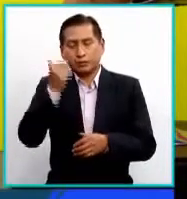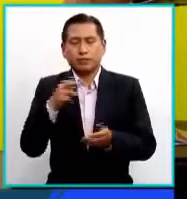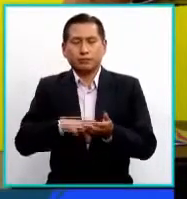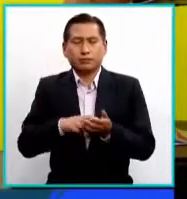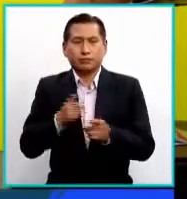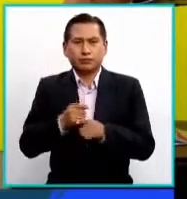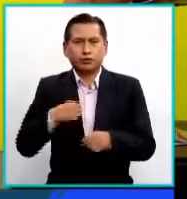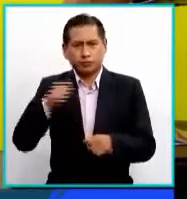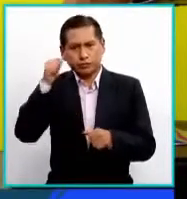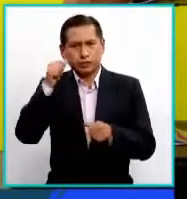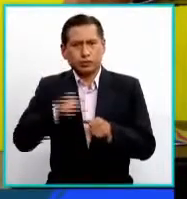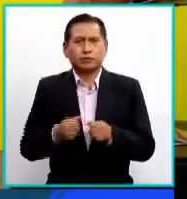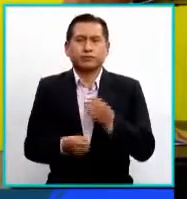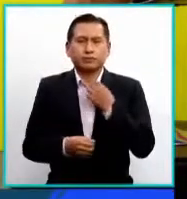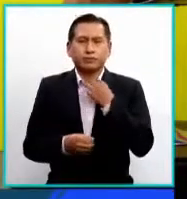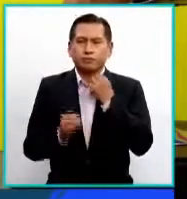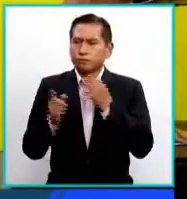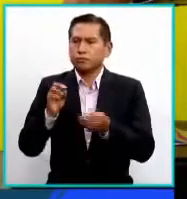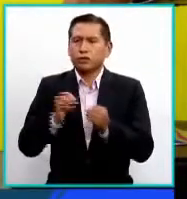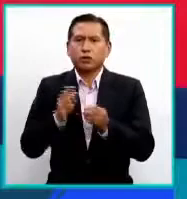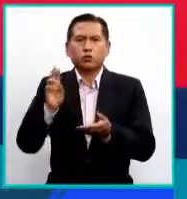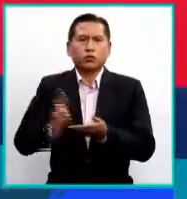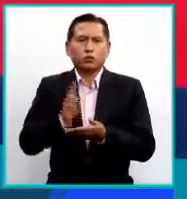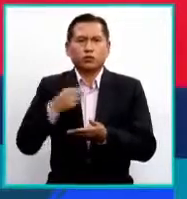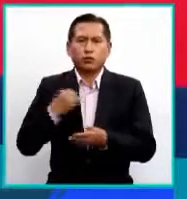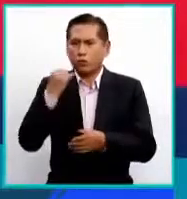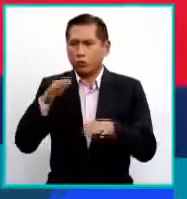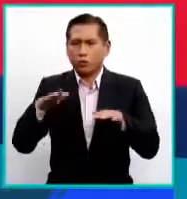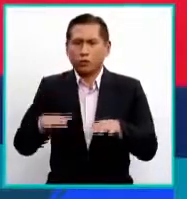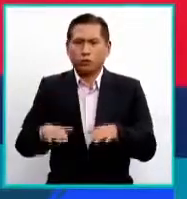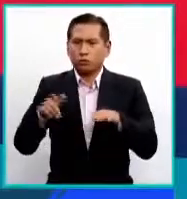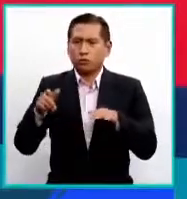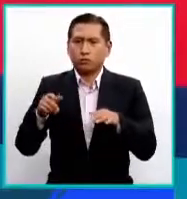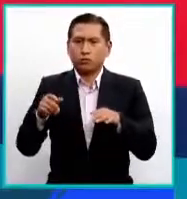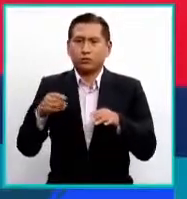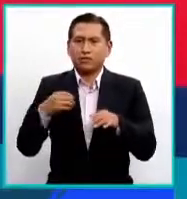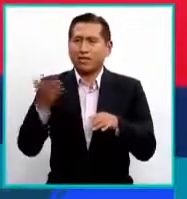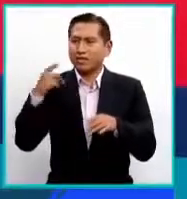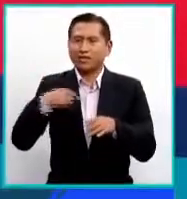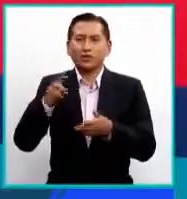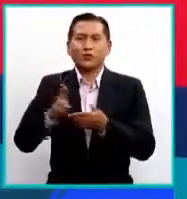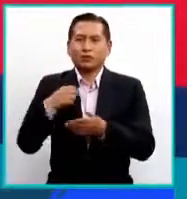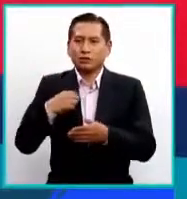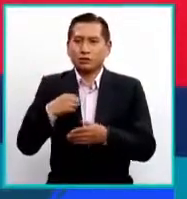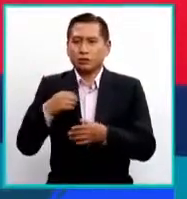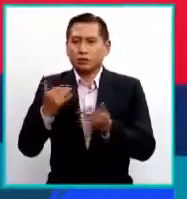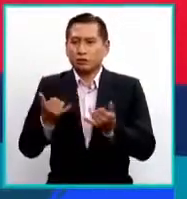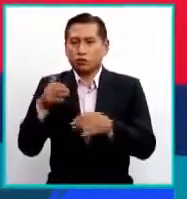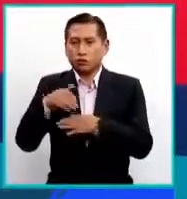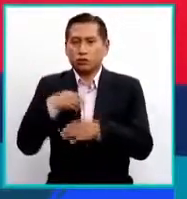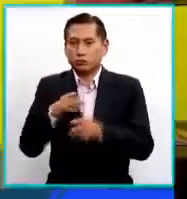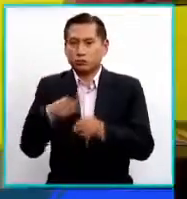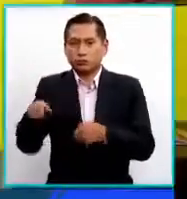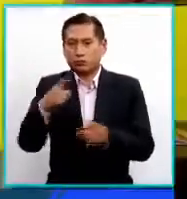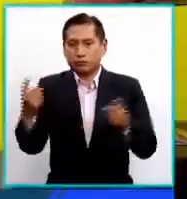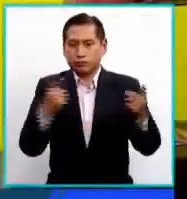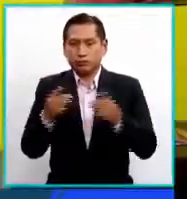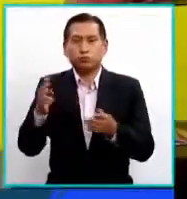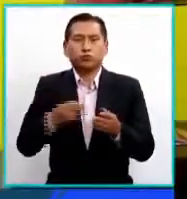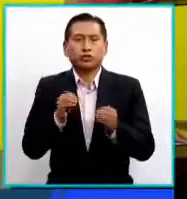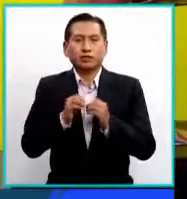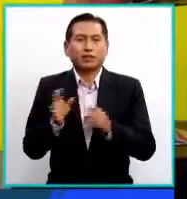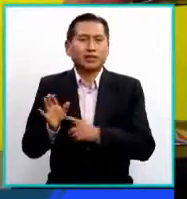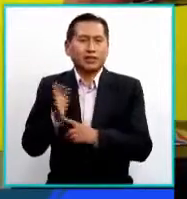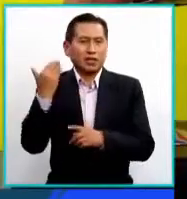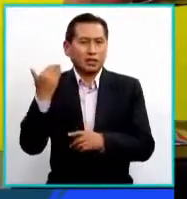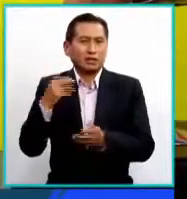hermosísimo. Yo me acuerdo, digamos, que en la universidad, así, chicos, esta noche voy a tocar, digamos, ¿no? Y era una manera de acercarlos a ese tipo de música